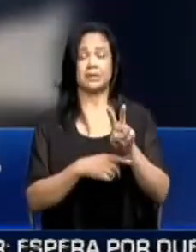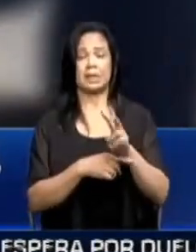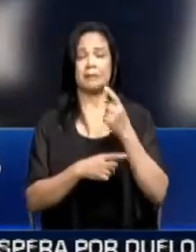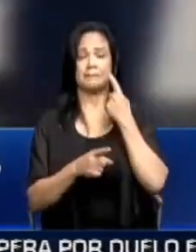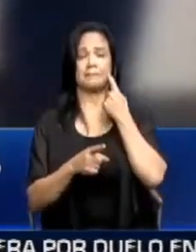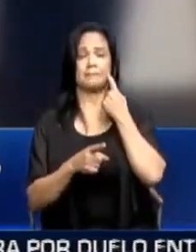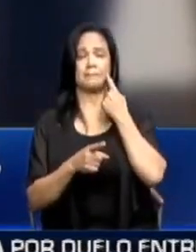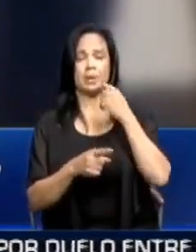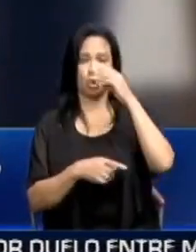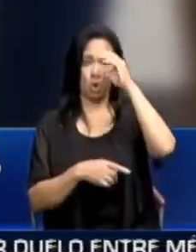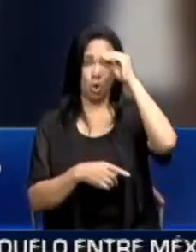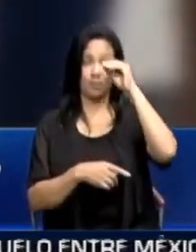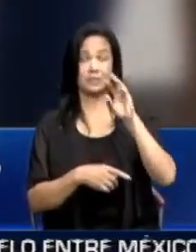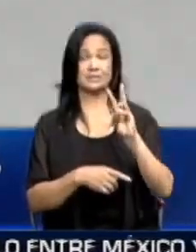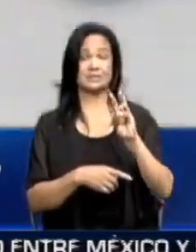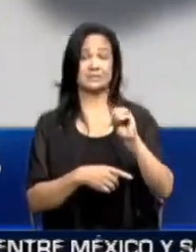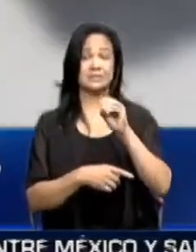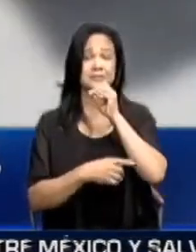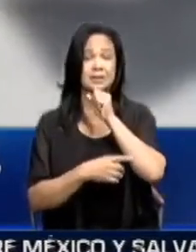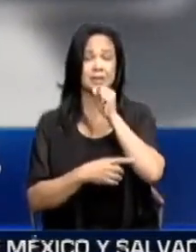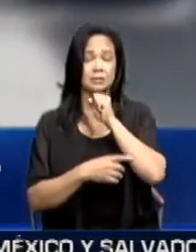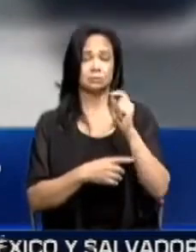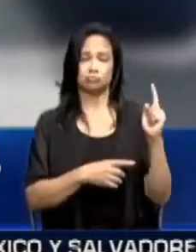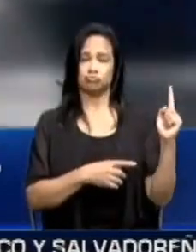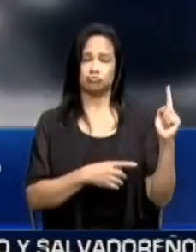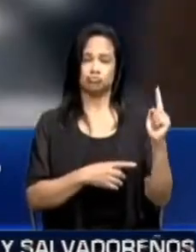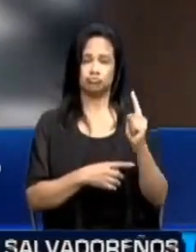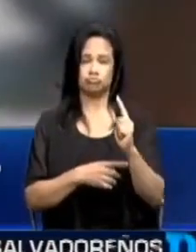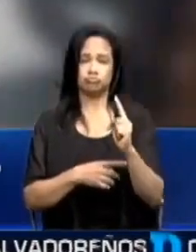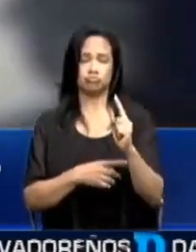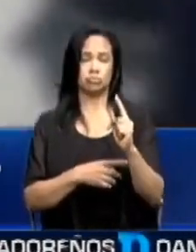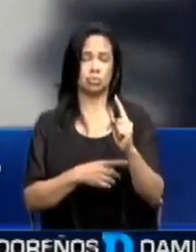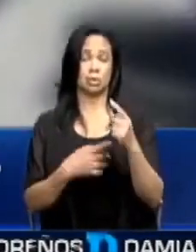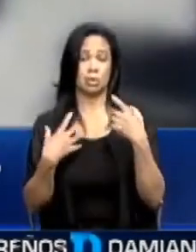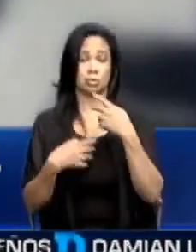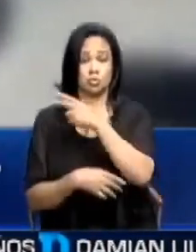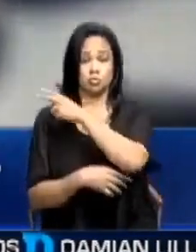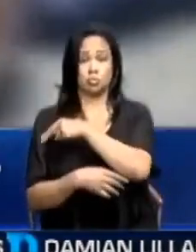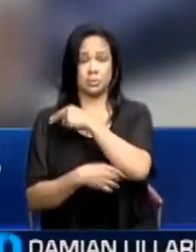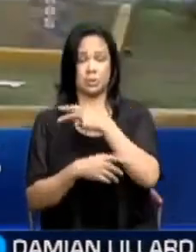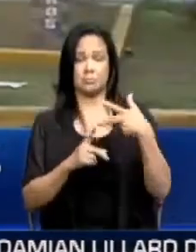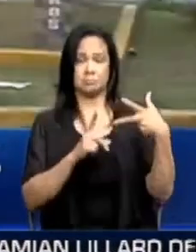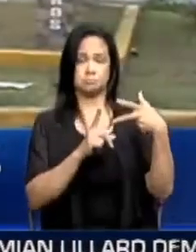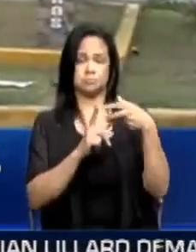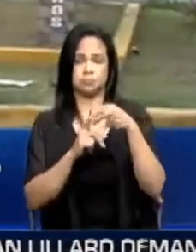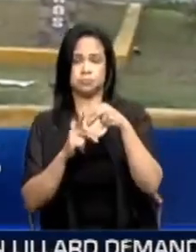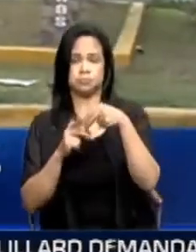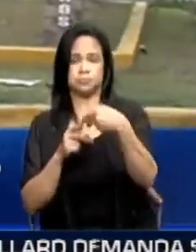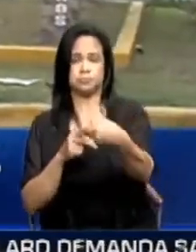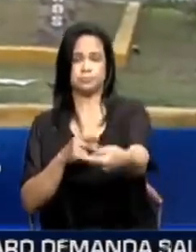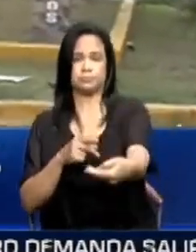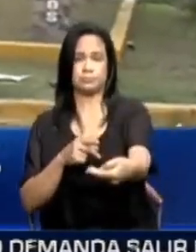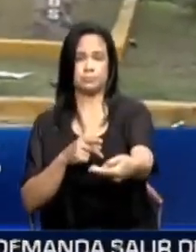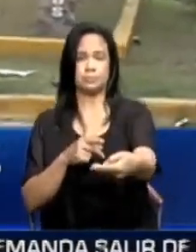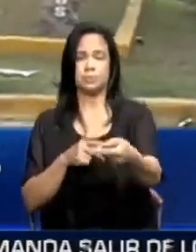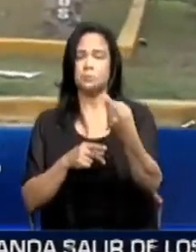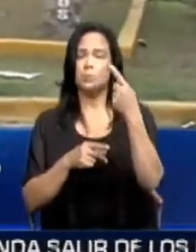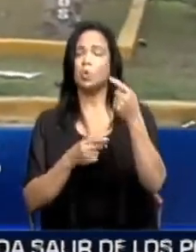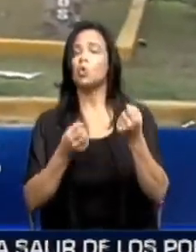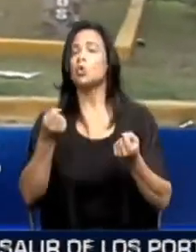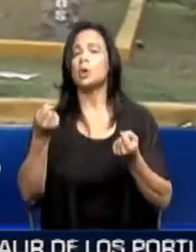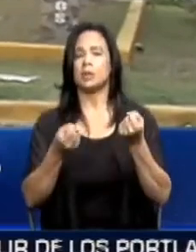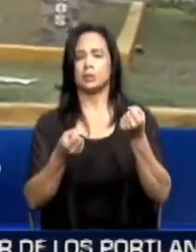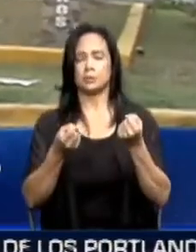cuando un hombre de 60 años de edad se dirigía hacia un centro de salud y fue atropellado sobre la acera por un